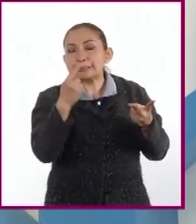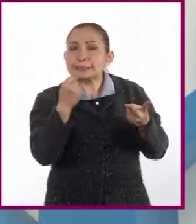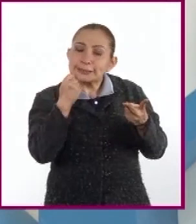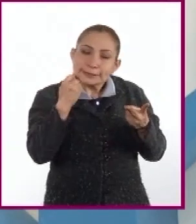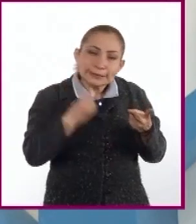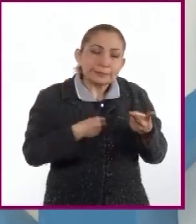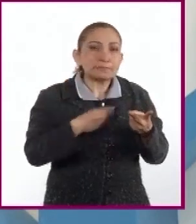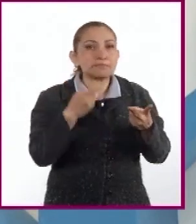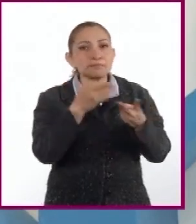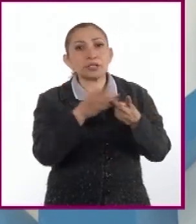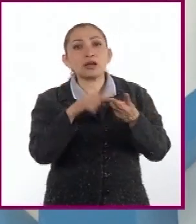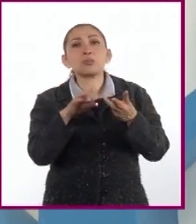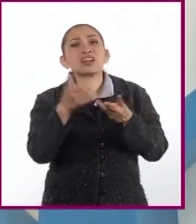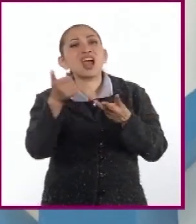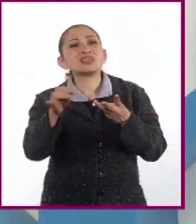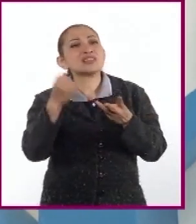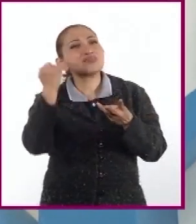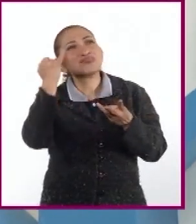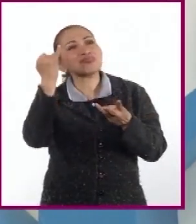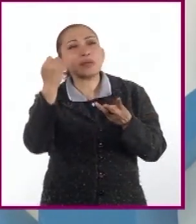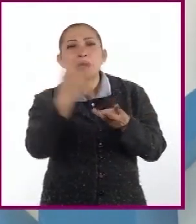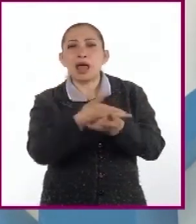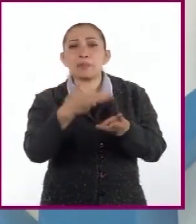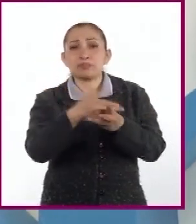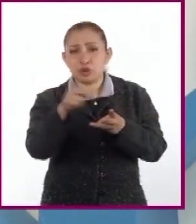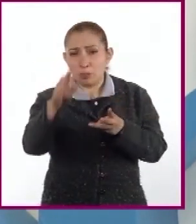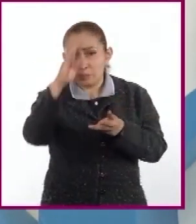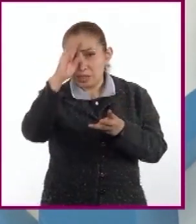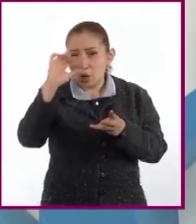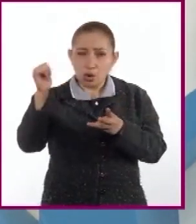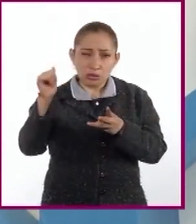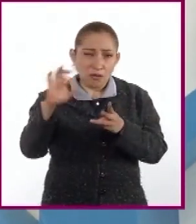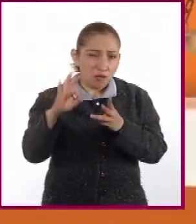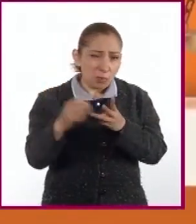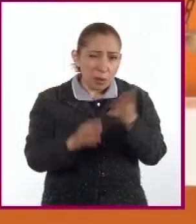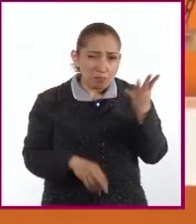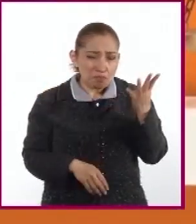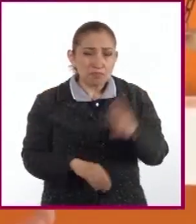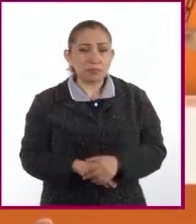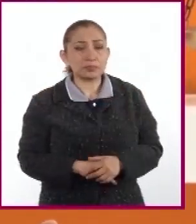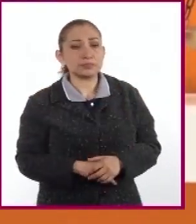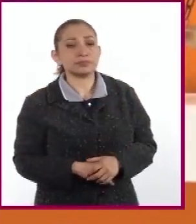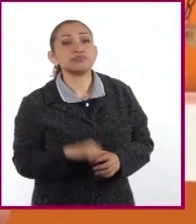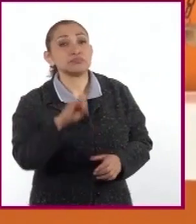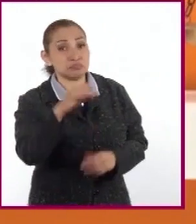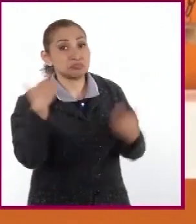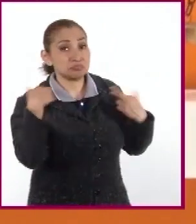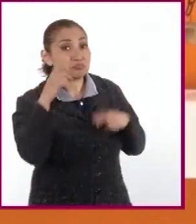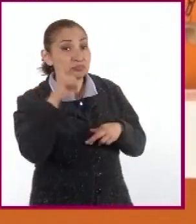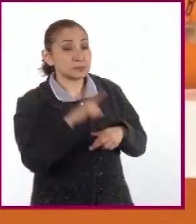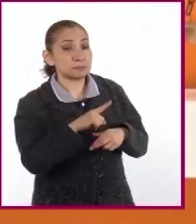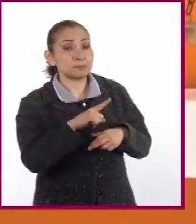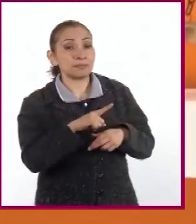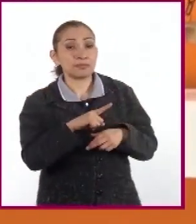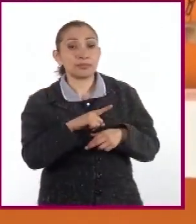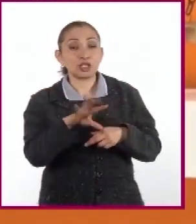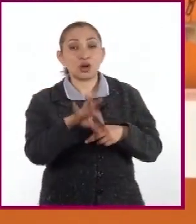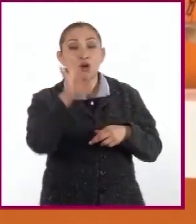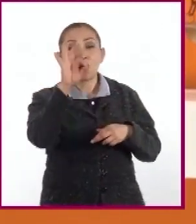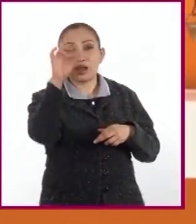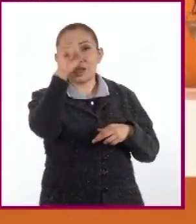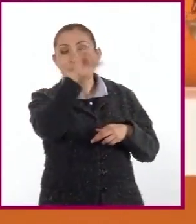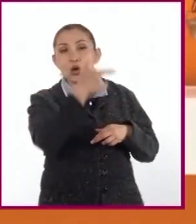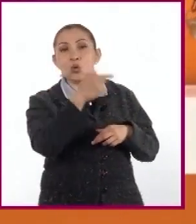qué decidió enfrentarlo así? ¿Has pensado en algunas estrategias, Leslie? Sí, maestra. Elegí el desafío